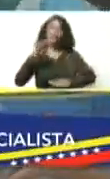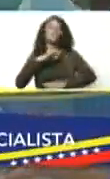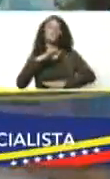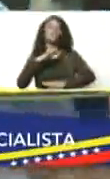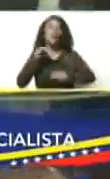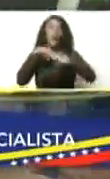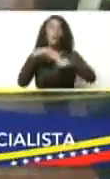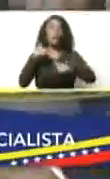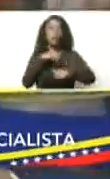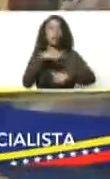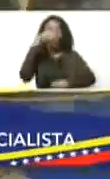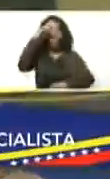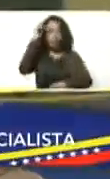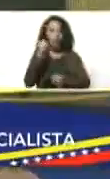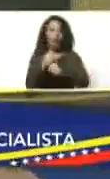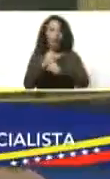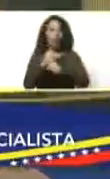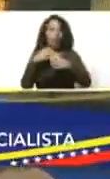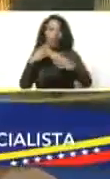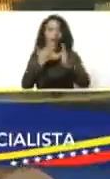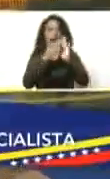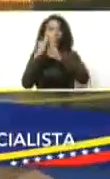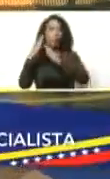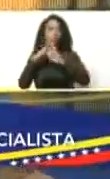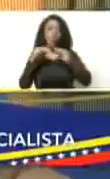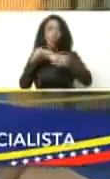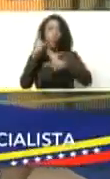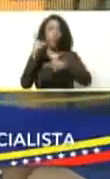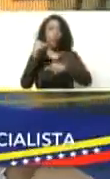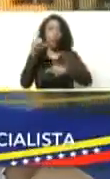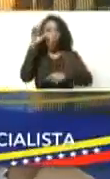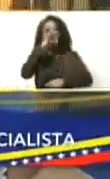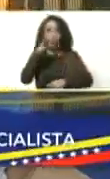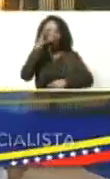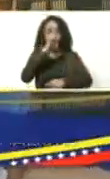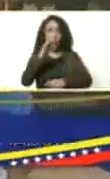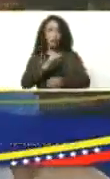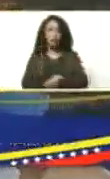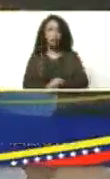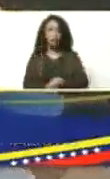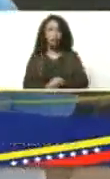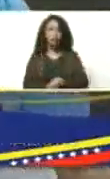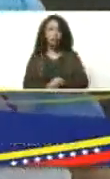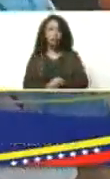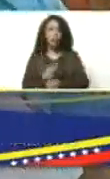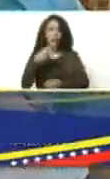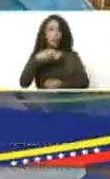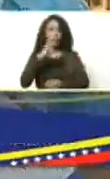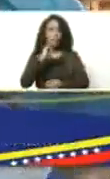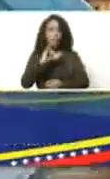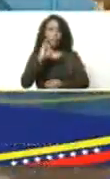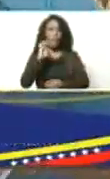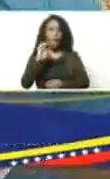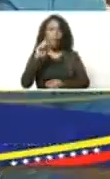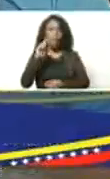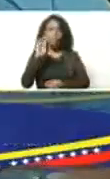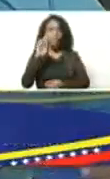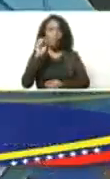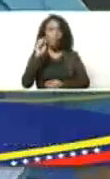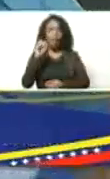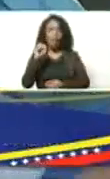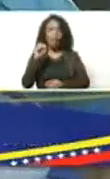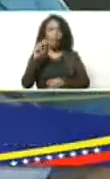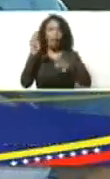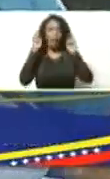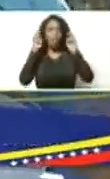Aquí estamos trabajando ahorita en la comuna todo lo que son los cochinos Yorsay, Pietrain y Duró, para todo el